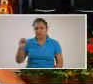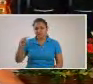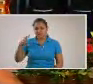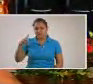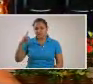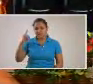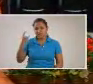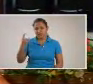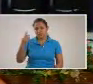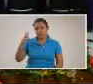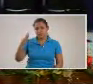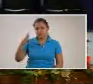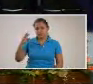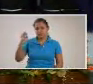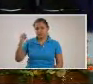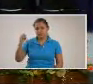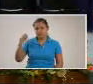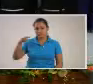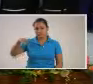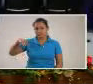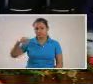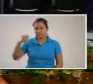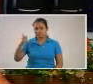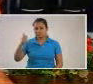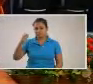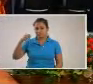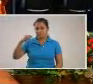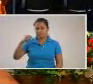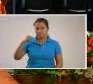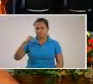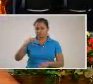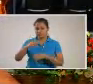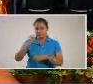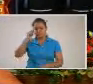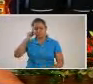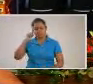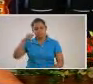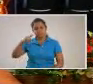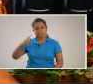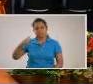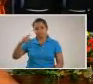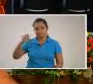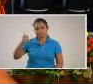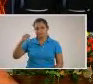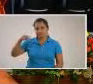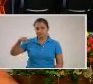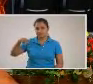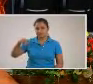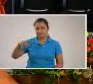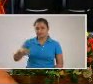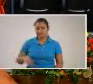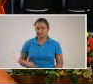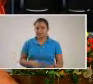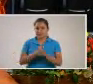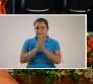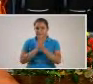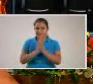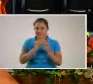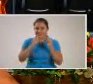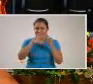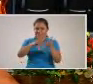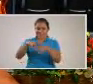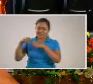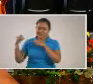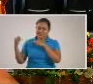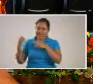el centro de la capital de Ucrania y que pedían la destitución de Víctor Yanukovych.